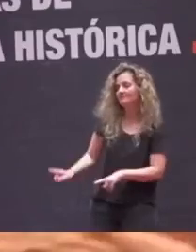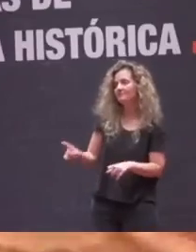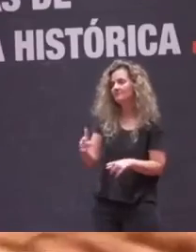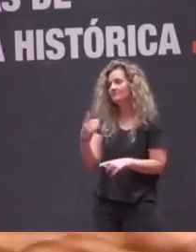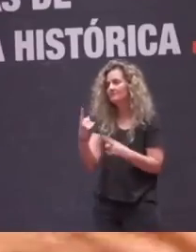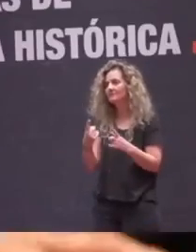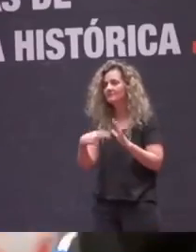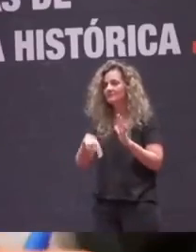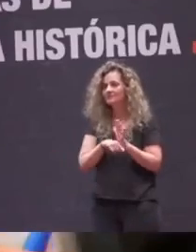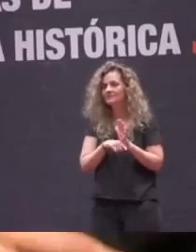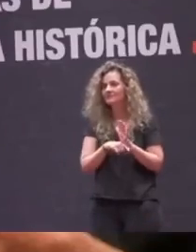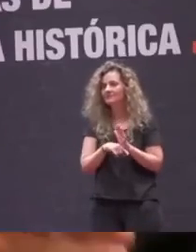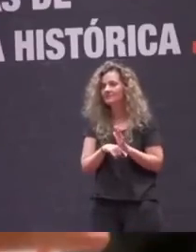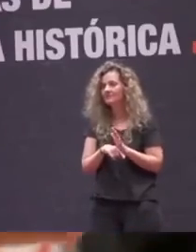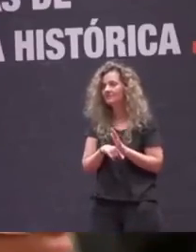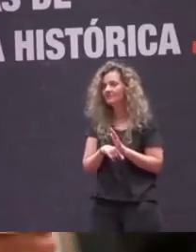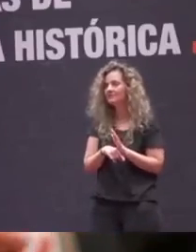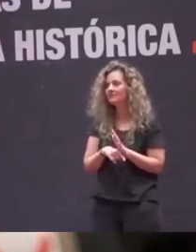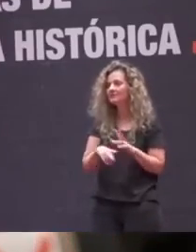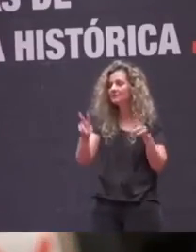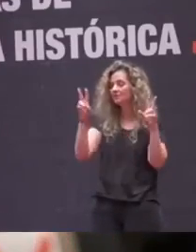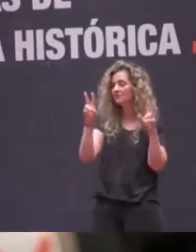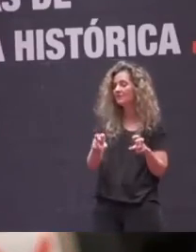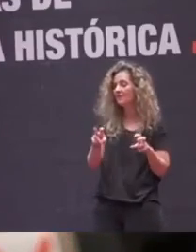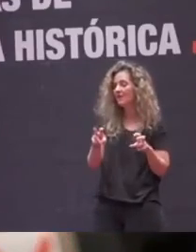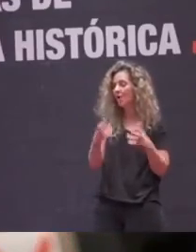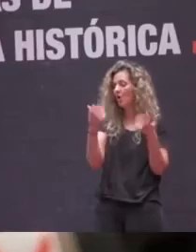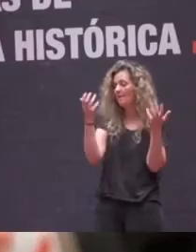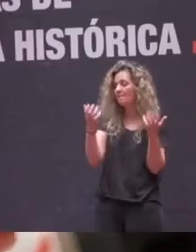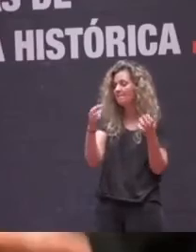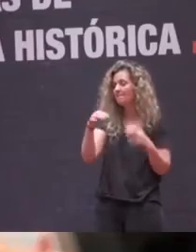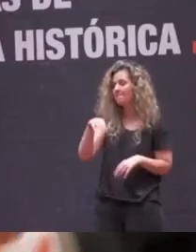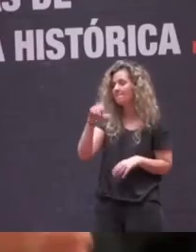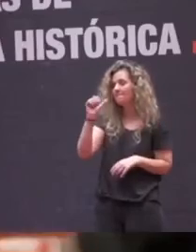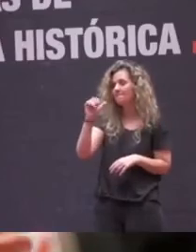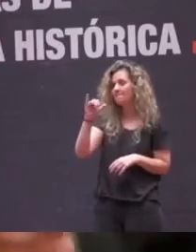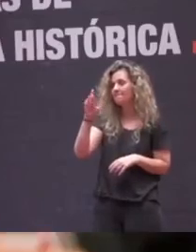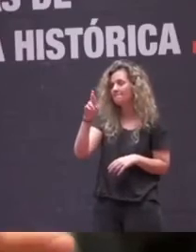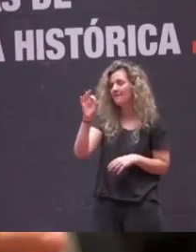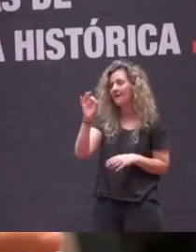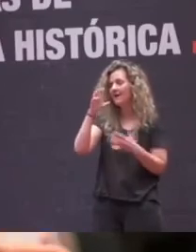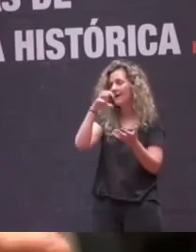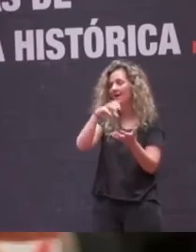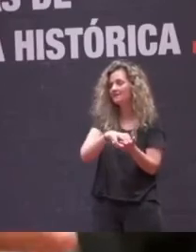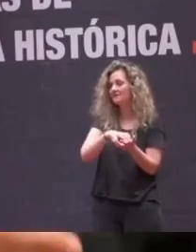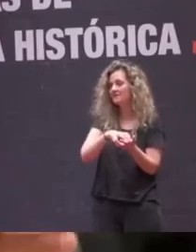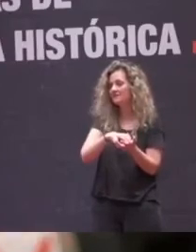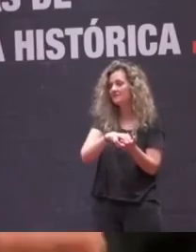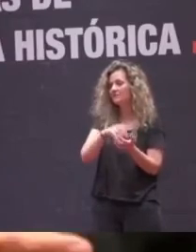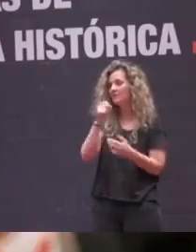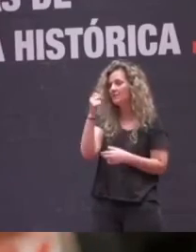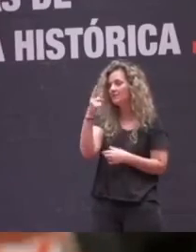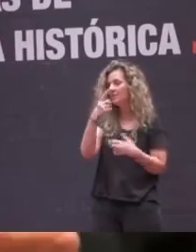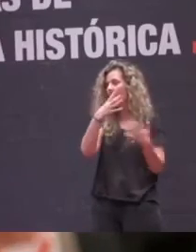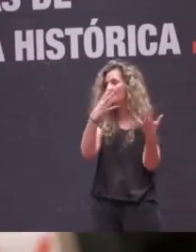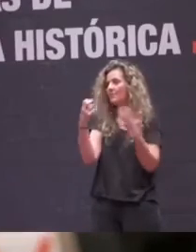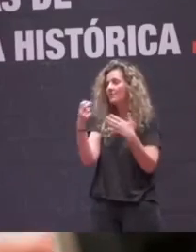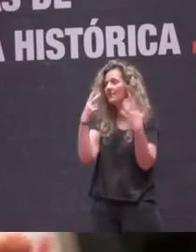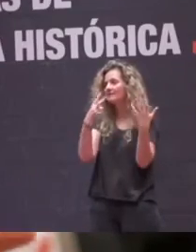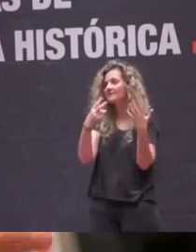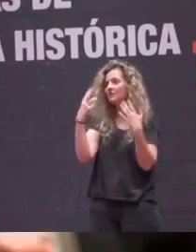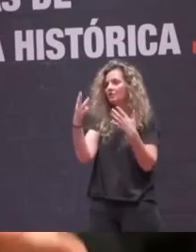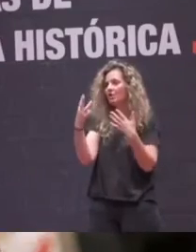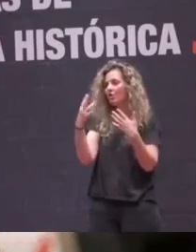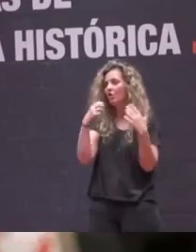e apareceu. O tema este do Pazo Meirás se tratou a nivel institucional en 1982 e